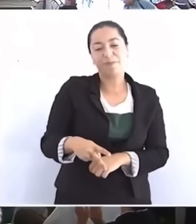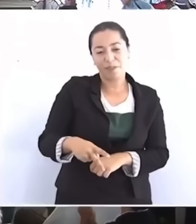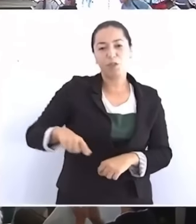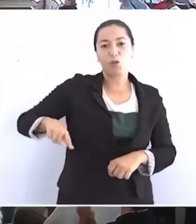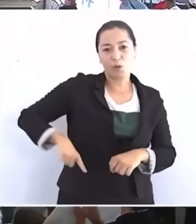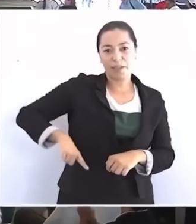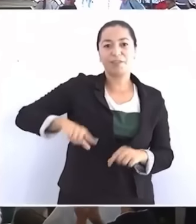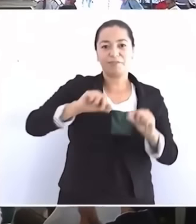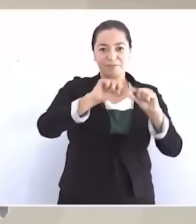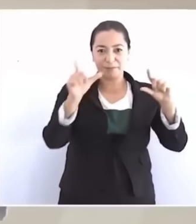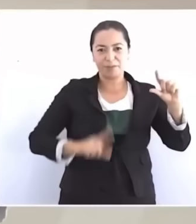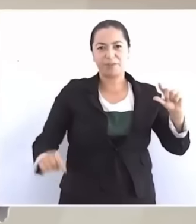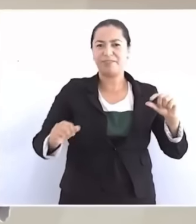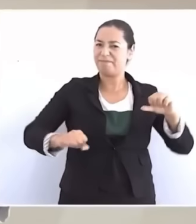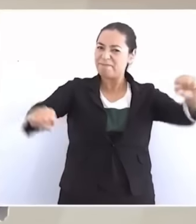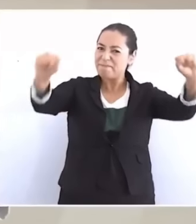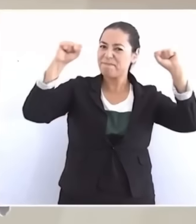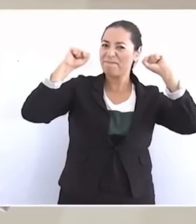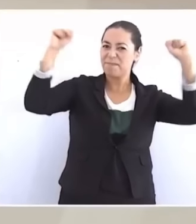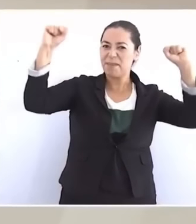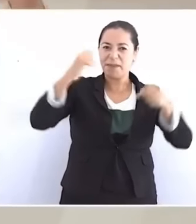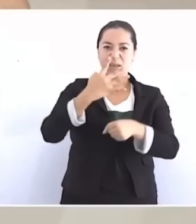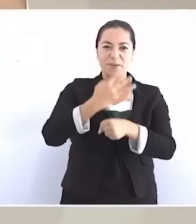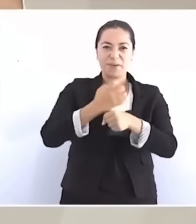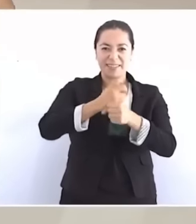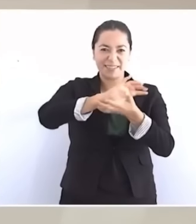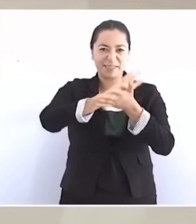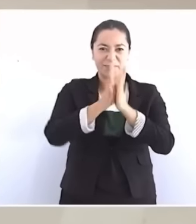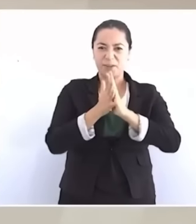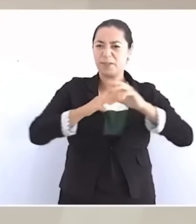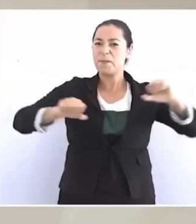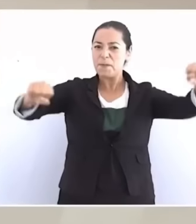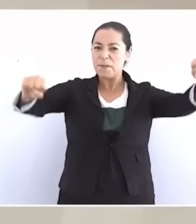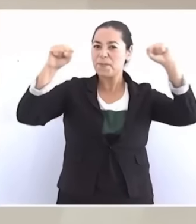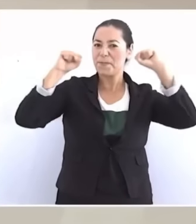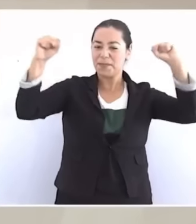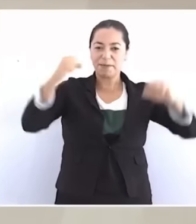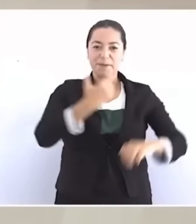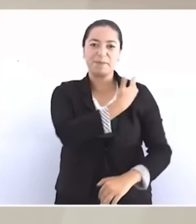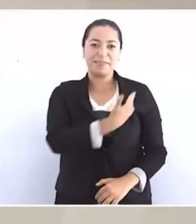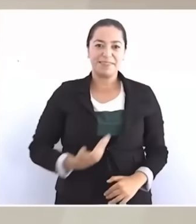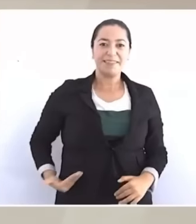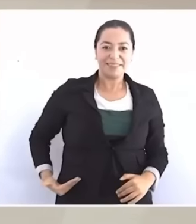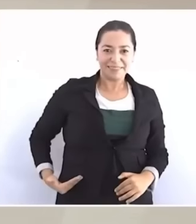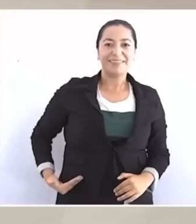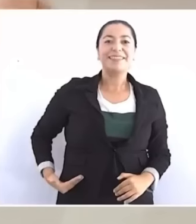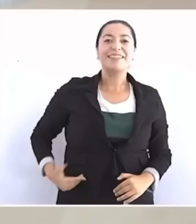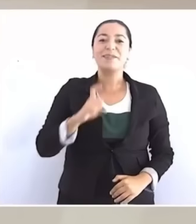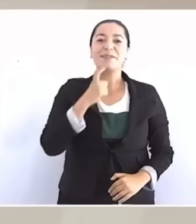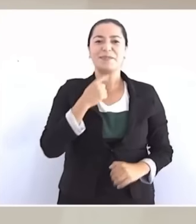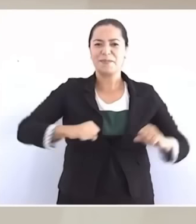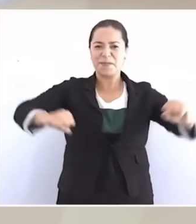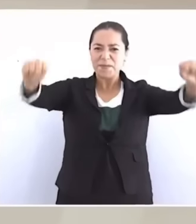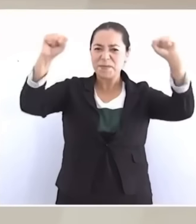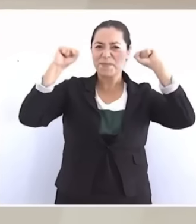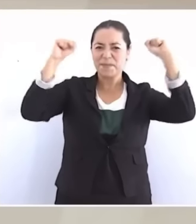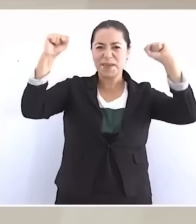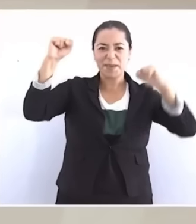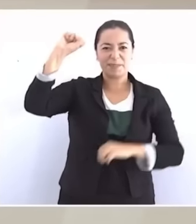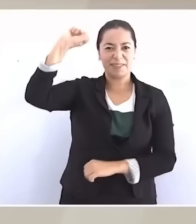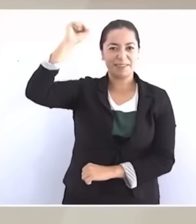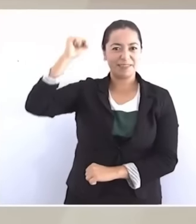viva la Cuarta Transformación! ¡Que viva el presidente López Obrador! ¡Que